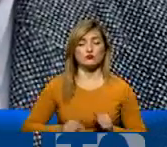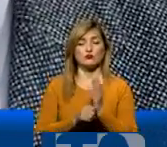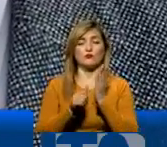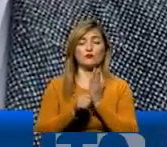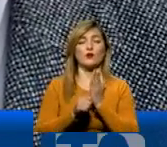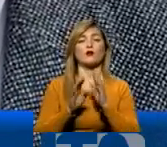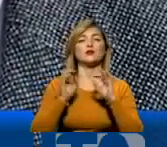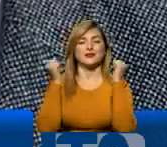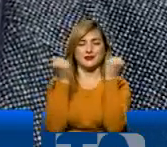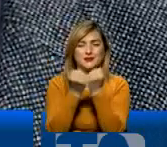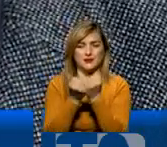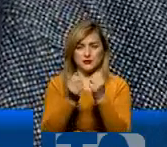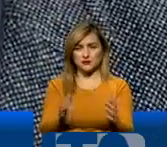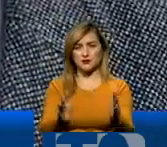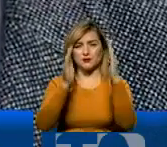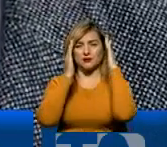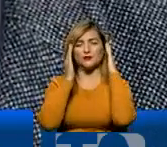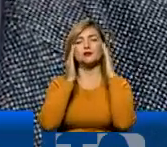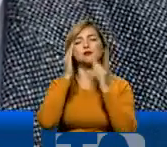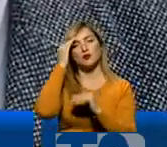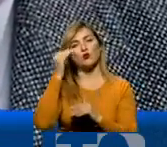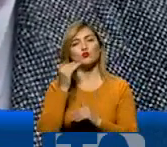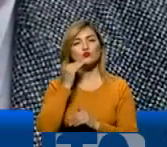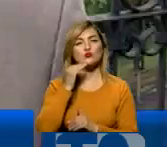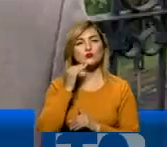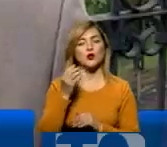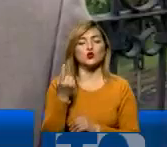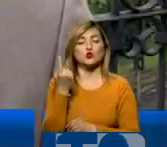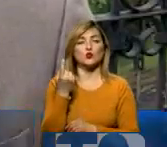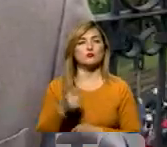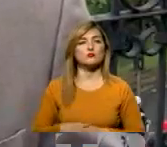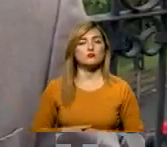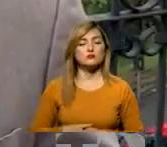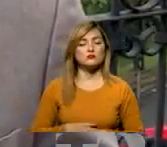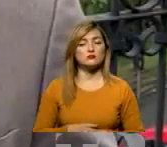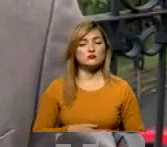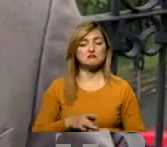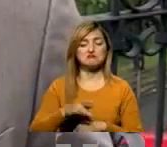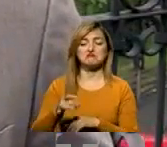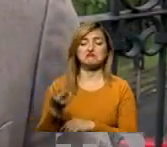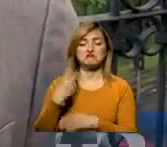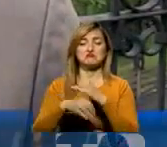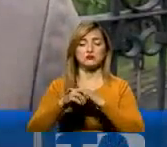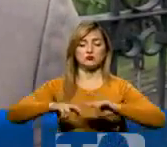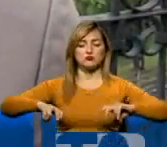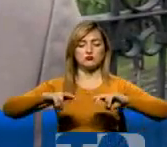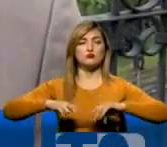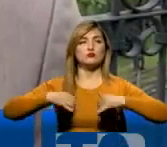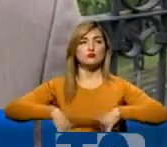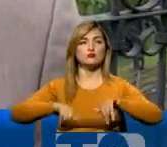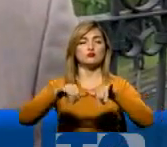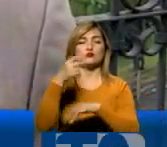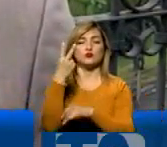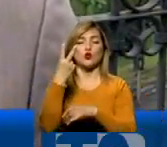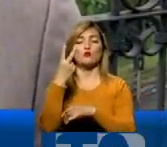Bienestar Social tendrán que dar atención a los menores que quedaron huérfanos. Las investigaciones continúan, pues como les habíamos contado, existen